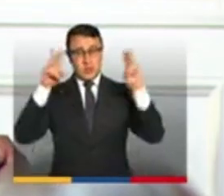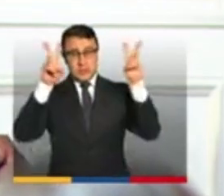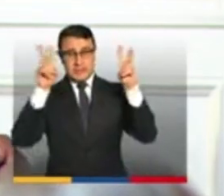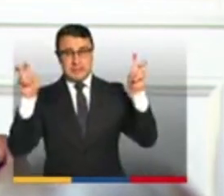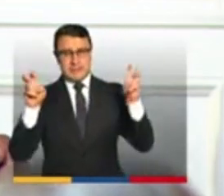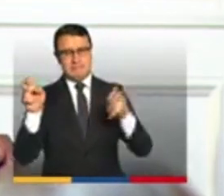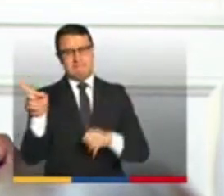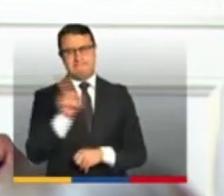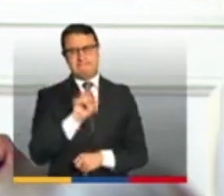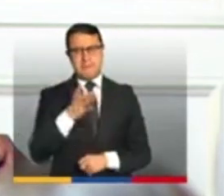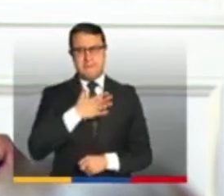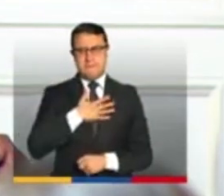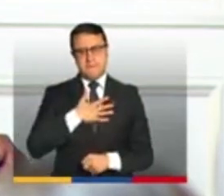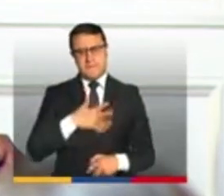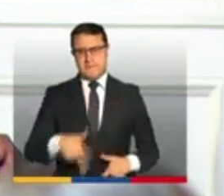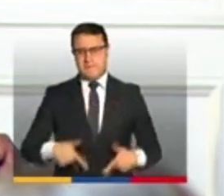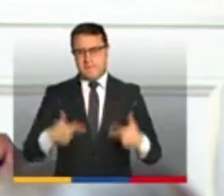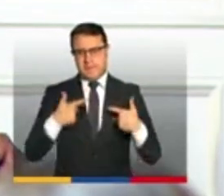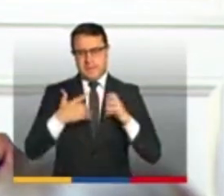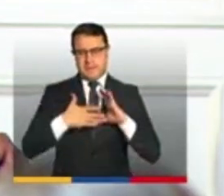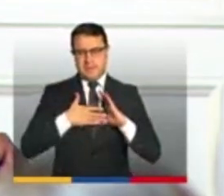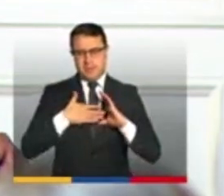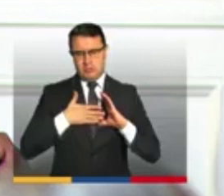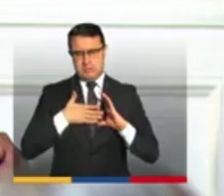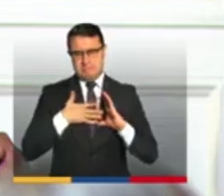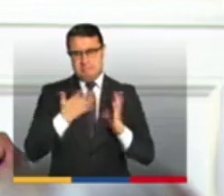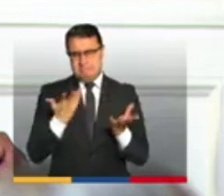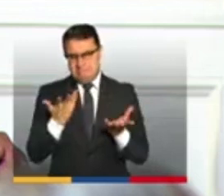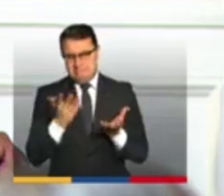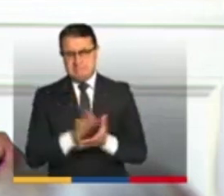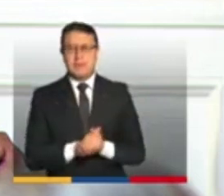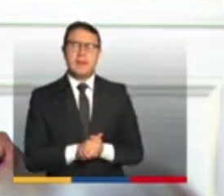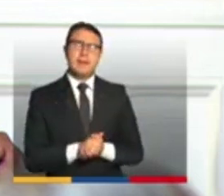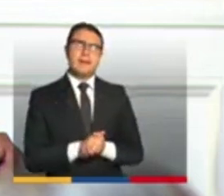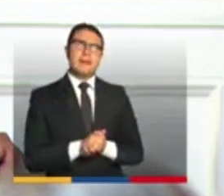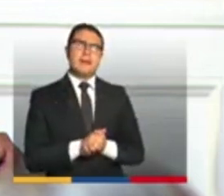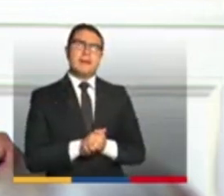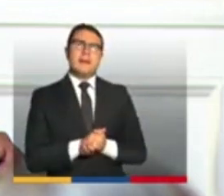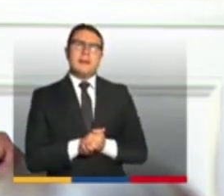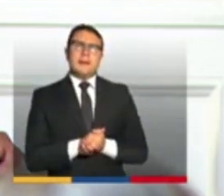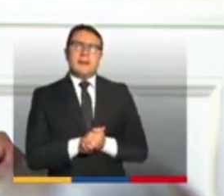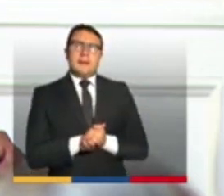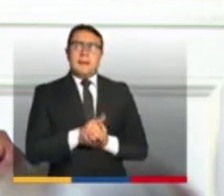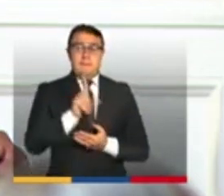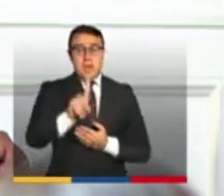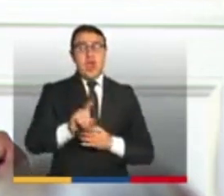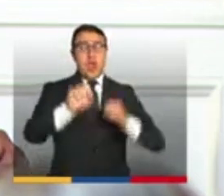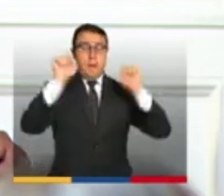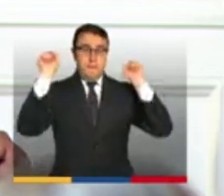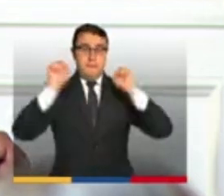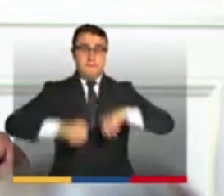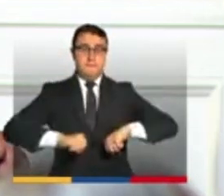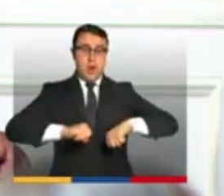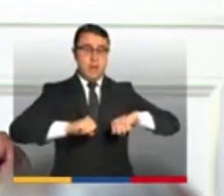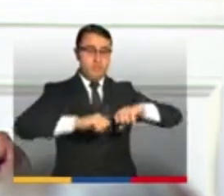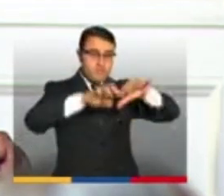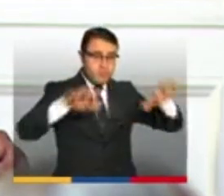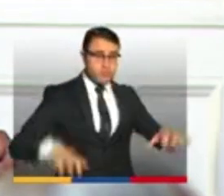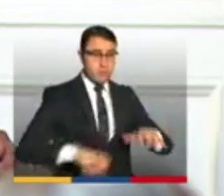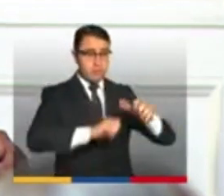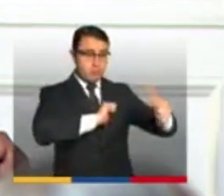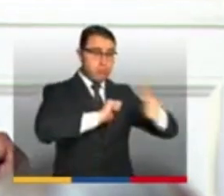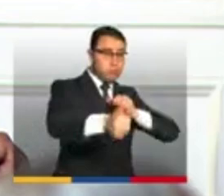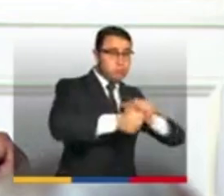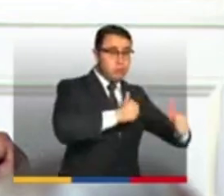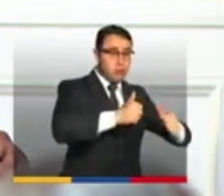por mi vida personal, pero digamos, poder ligar la actividad deportiva con la educación me parece